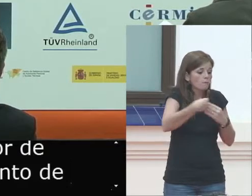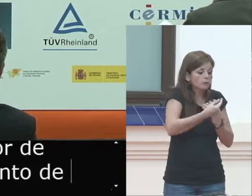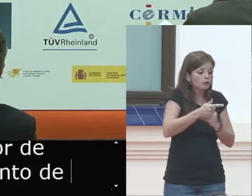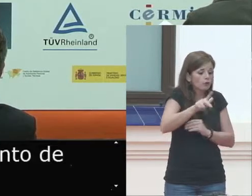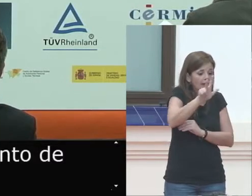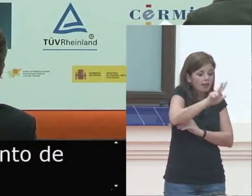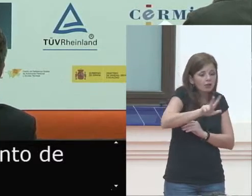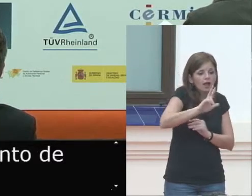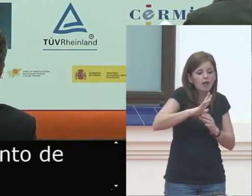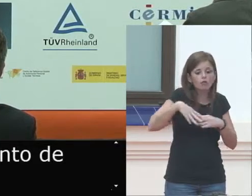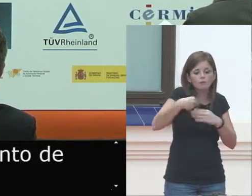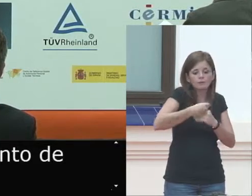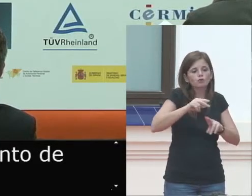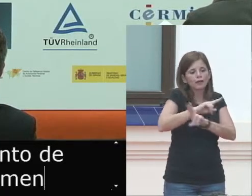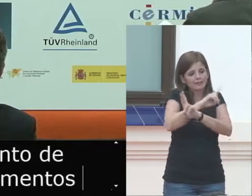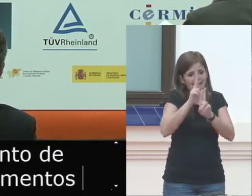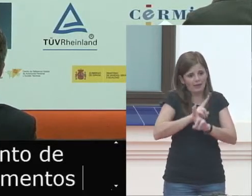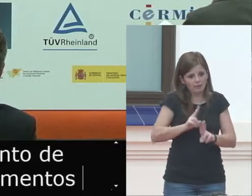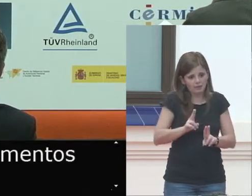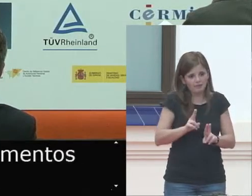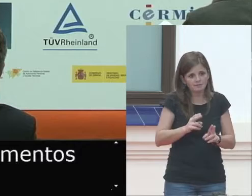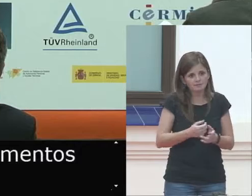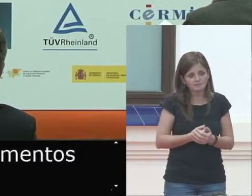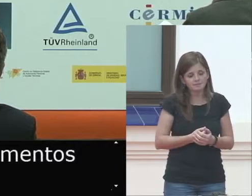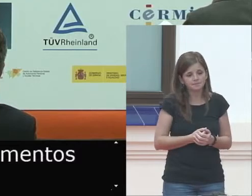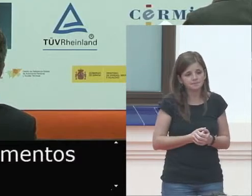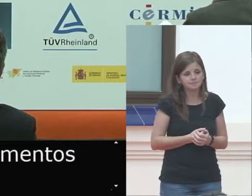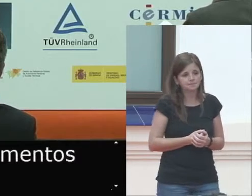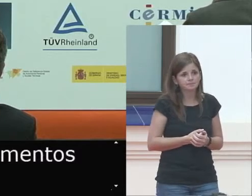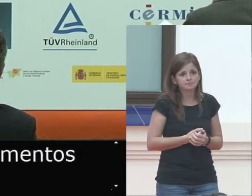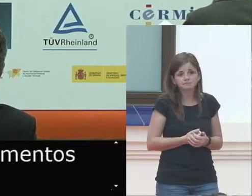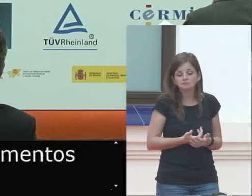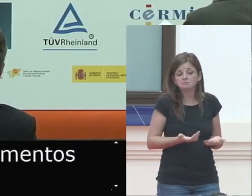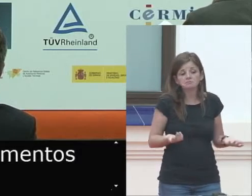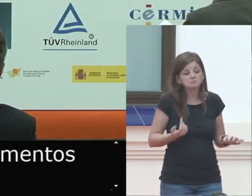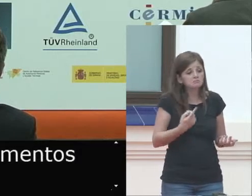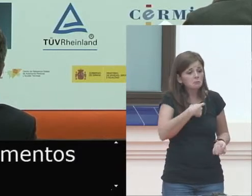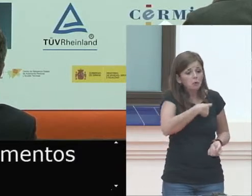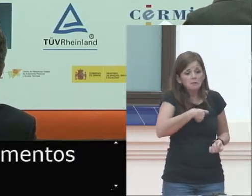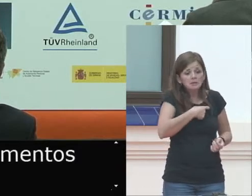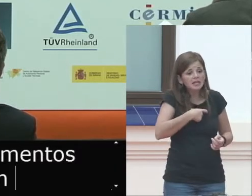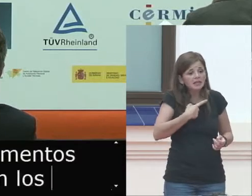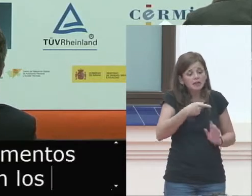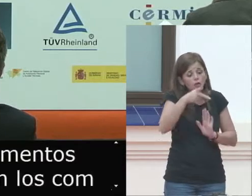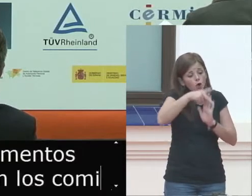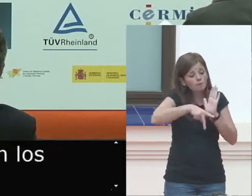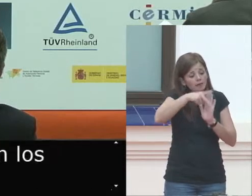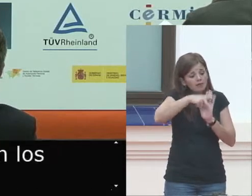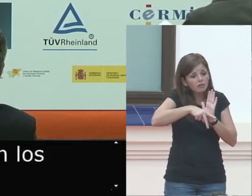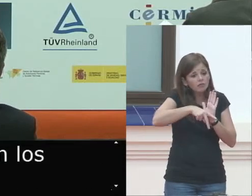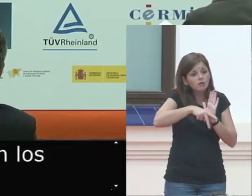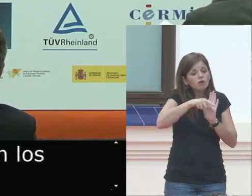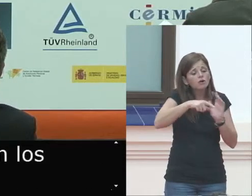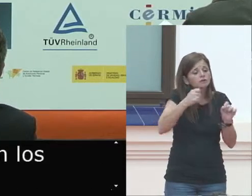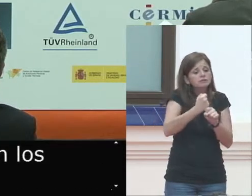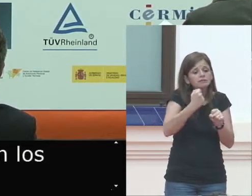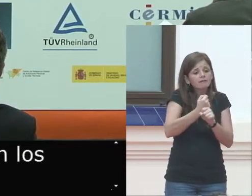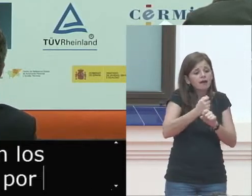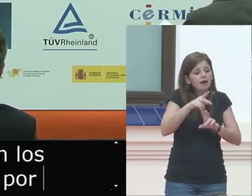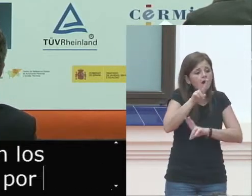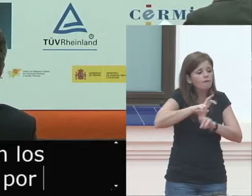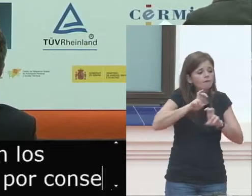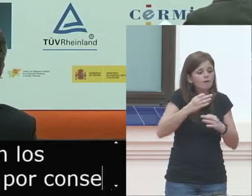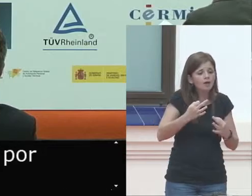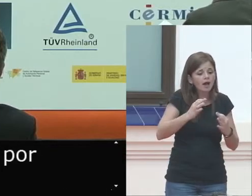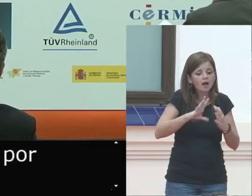nacionales como de documentos internacionales. Y nada, entonces en los comités de normalización trabajamos por conseguir hacer